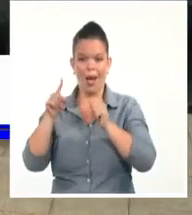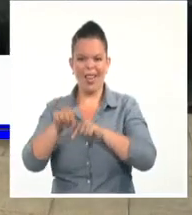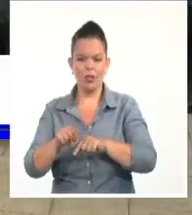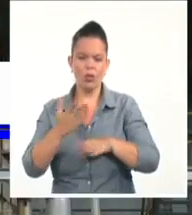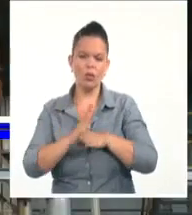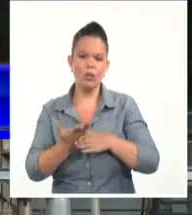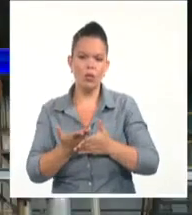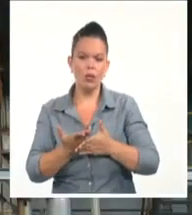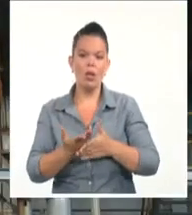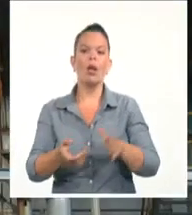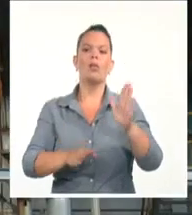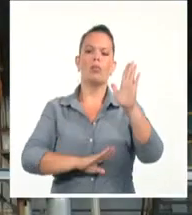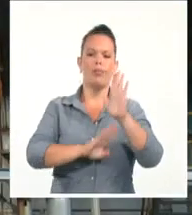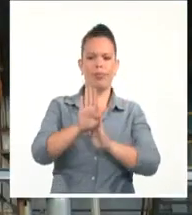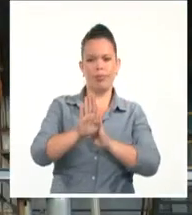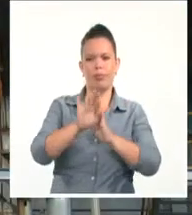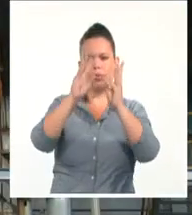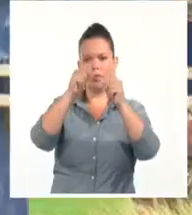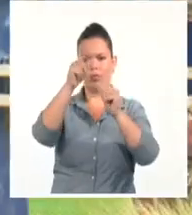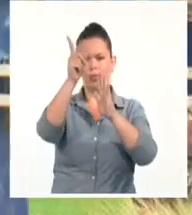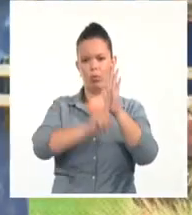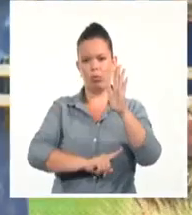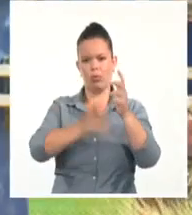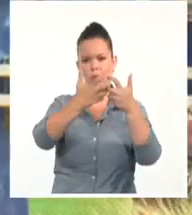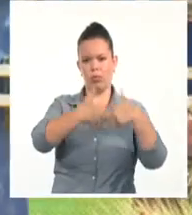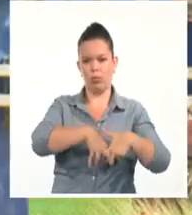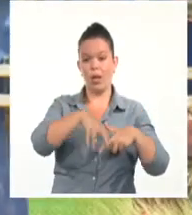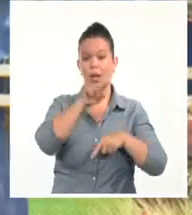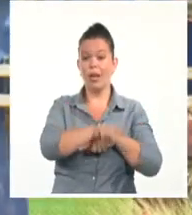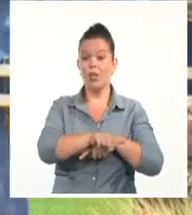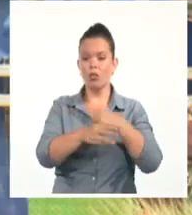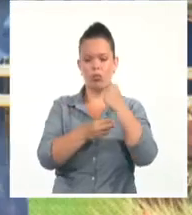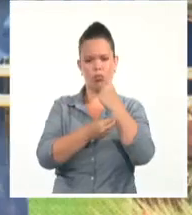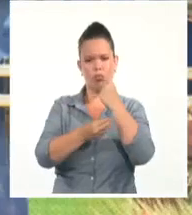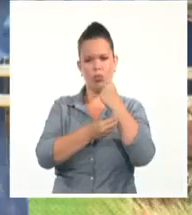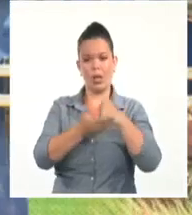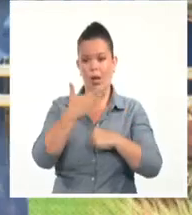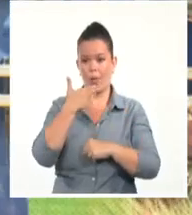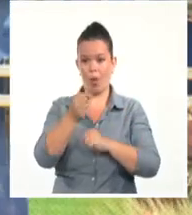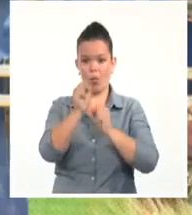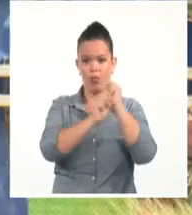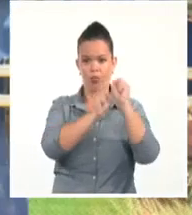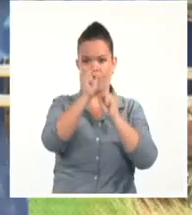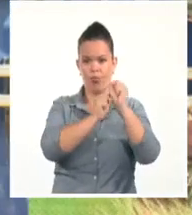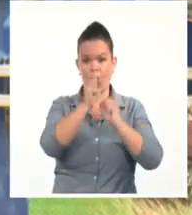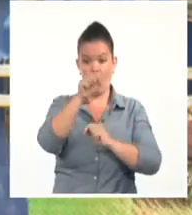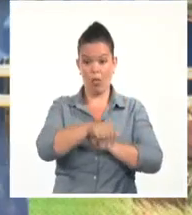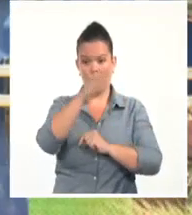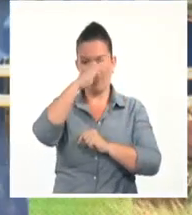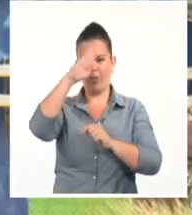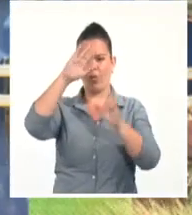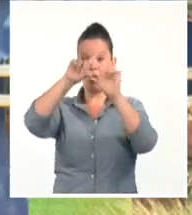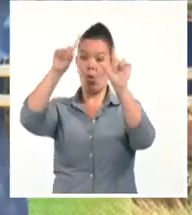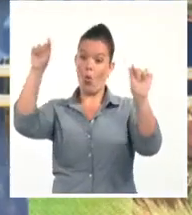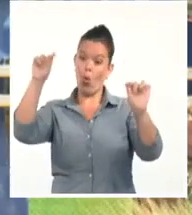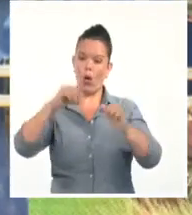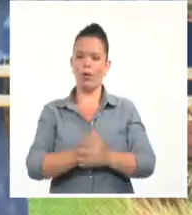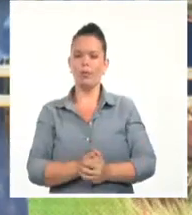son generación base, generación fuerte, las mejores máquinas que existen en el país y por tanto deben estar